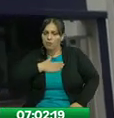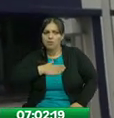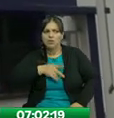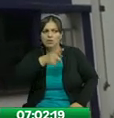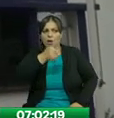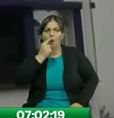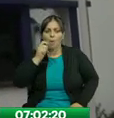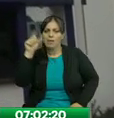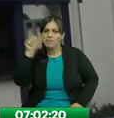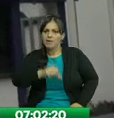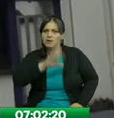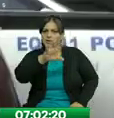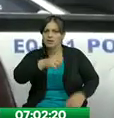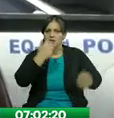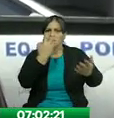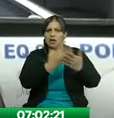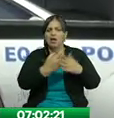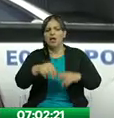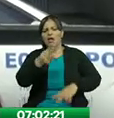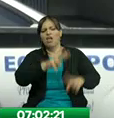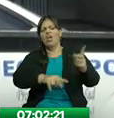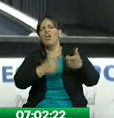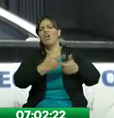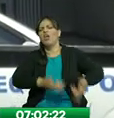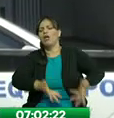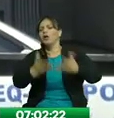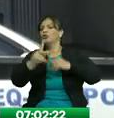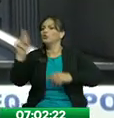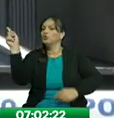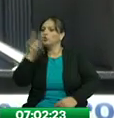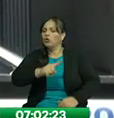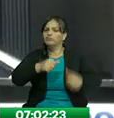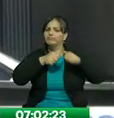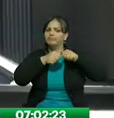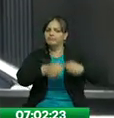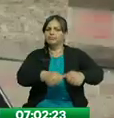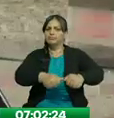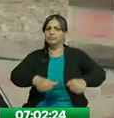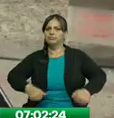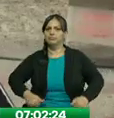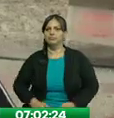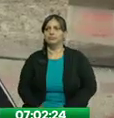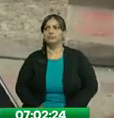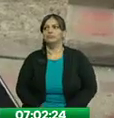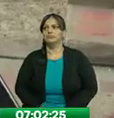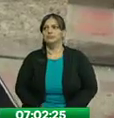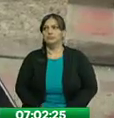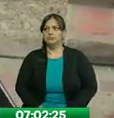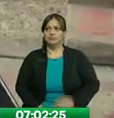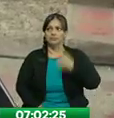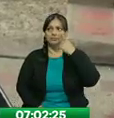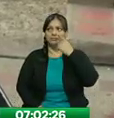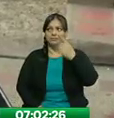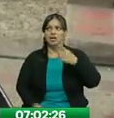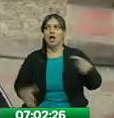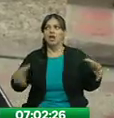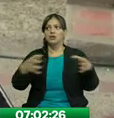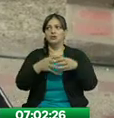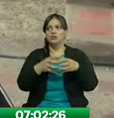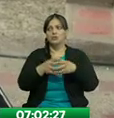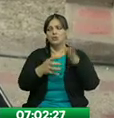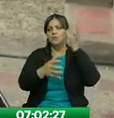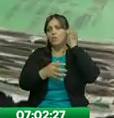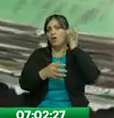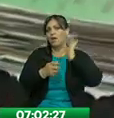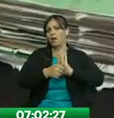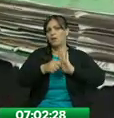de juzgamiento los elementos necesarios para probar la culpabilidad del acusado. La representante de la Asociación de Mujeres Abogadas del